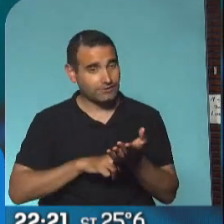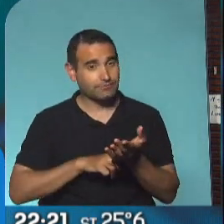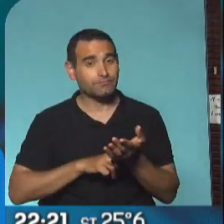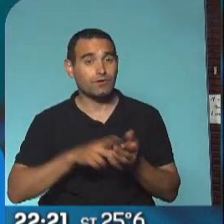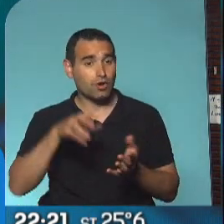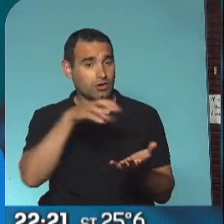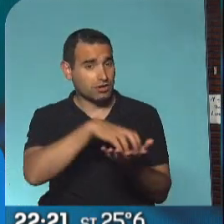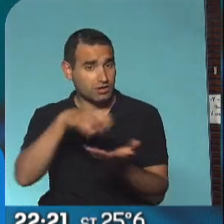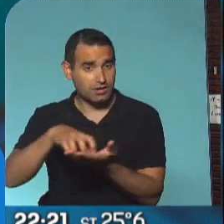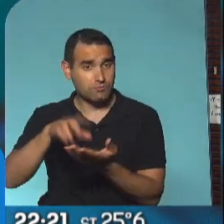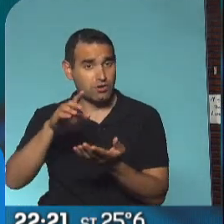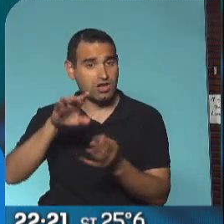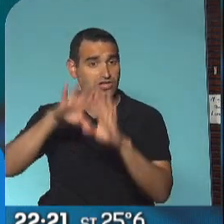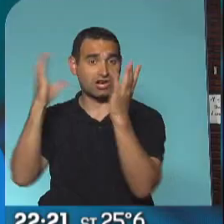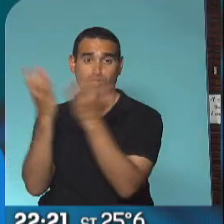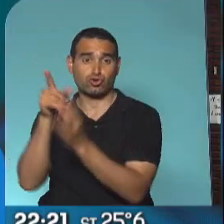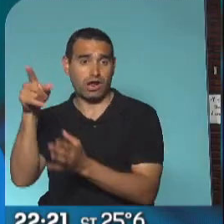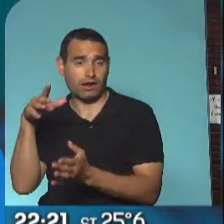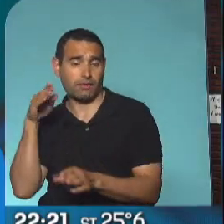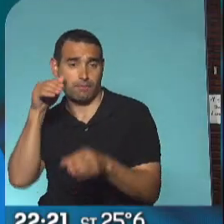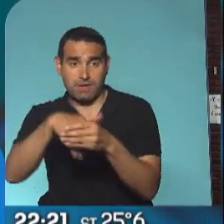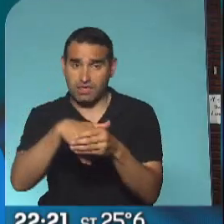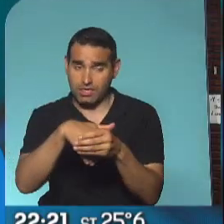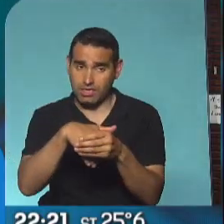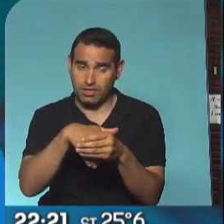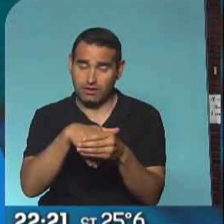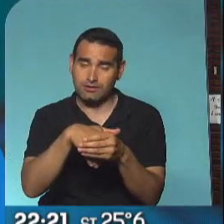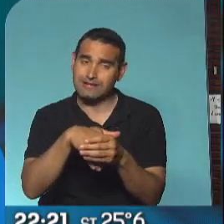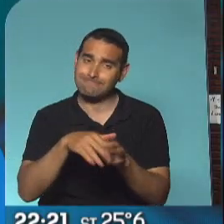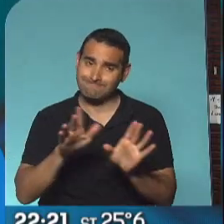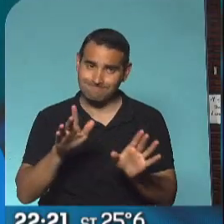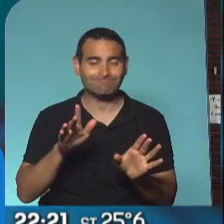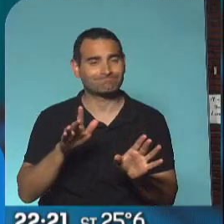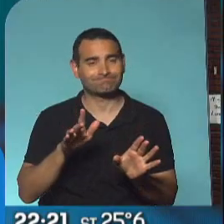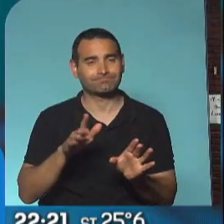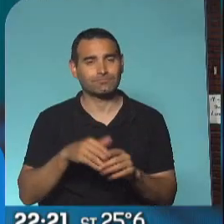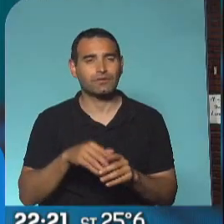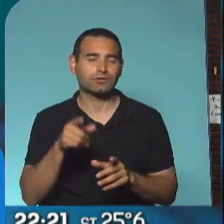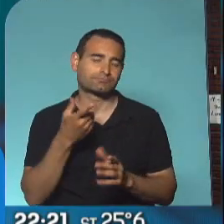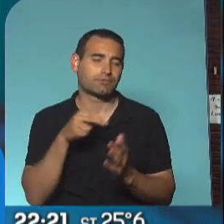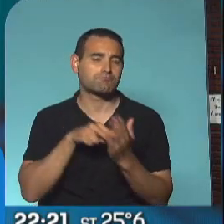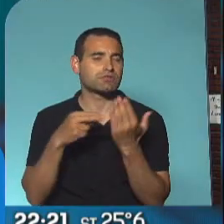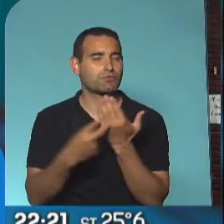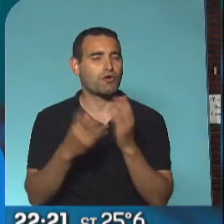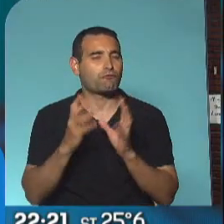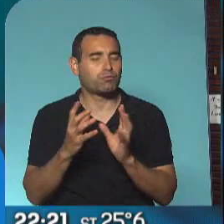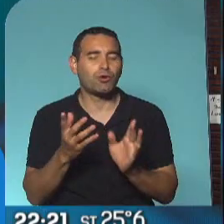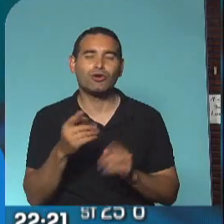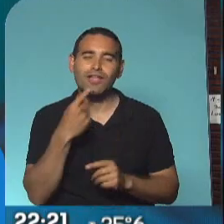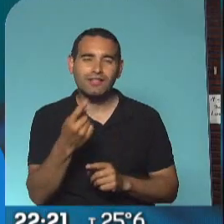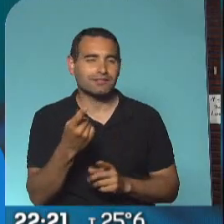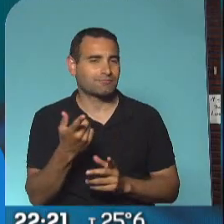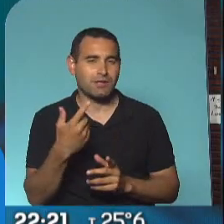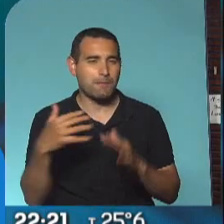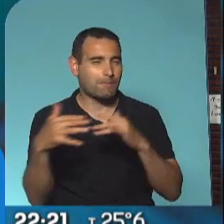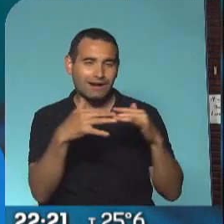los organismos internacionales yo diría que definieron, usando una metáfora futbolística, terminaron de definir